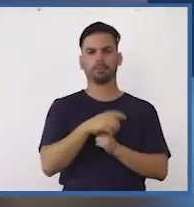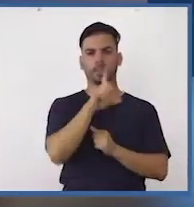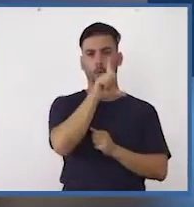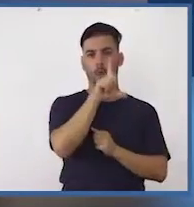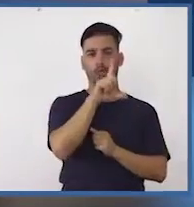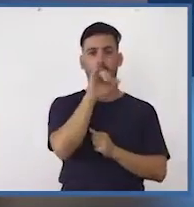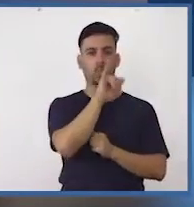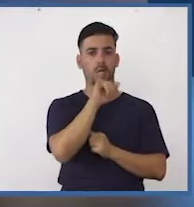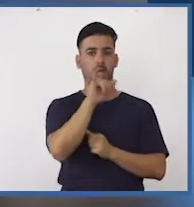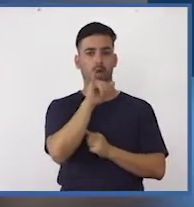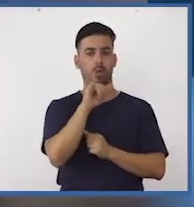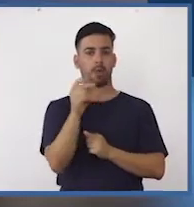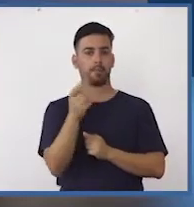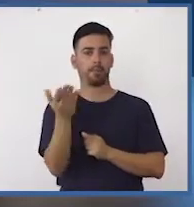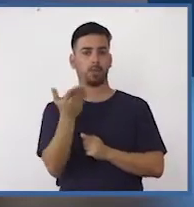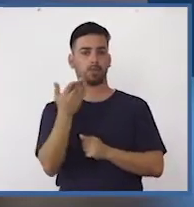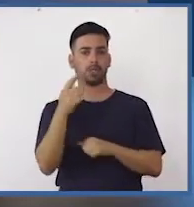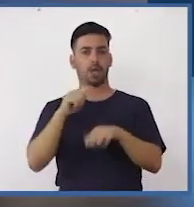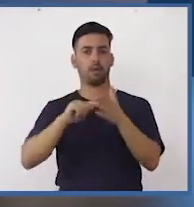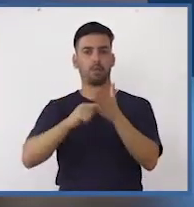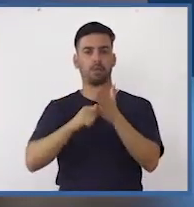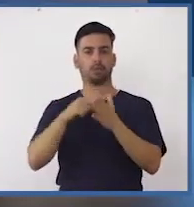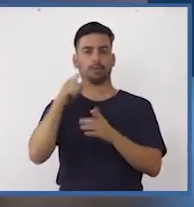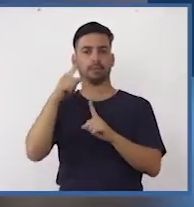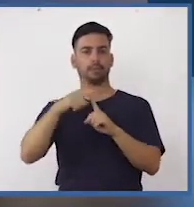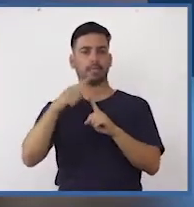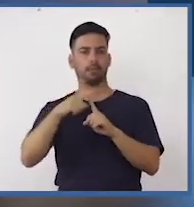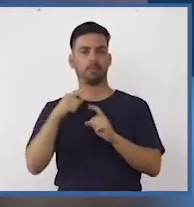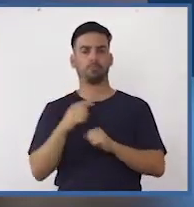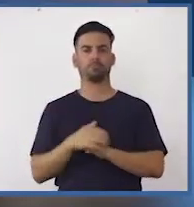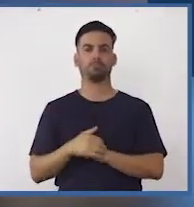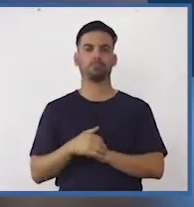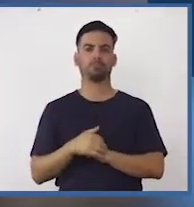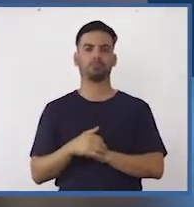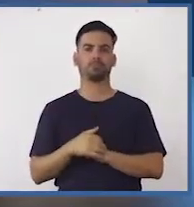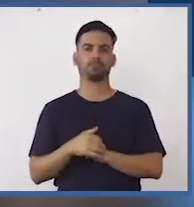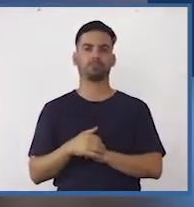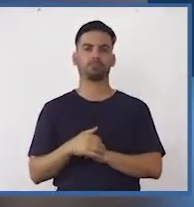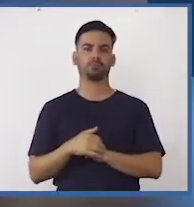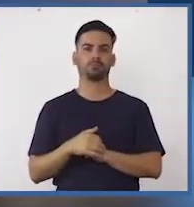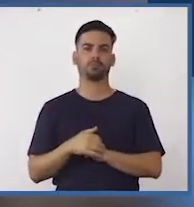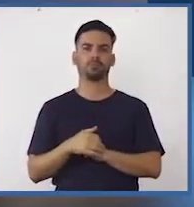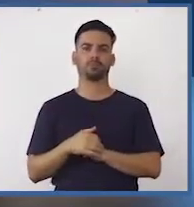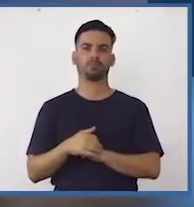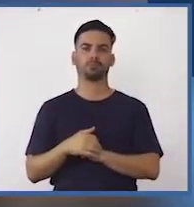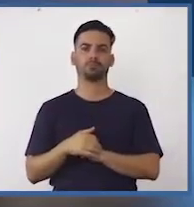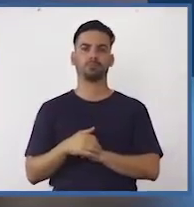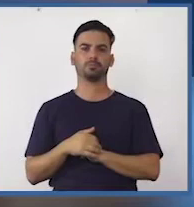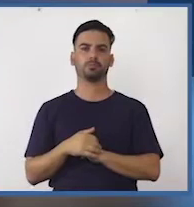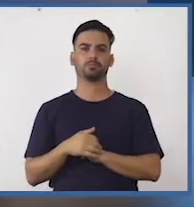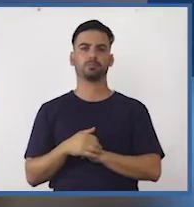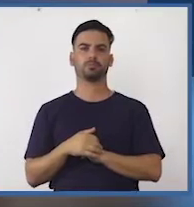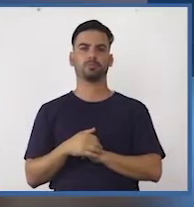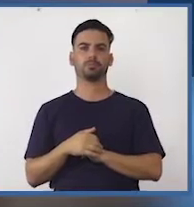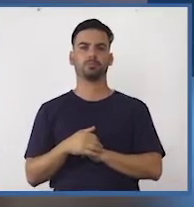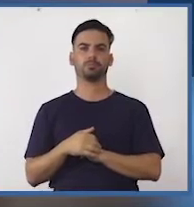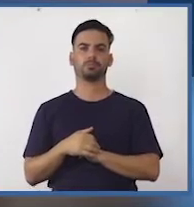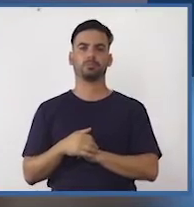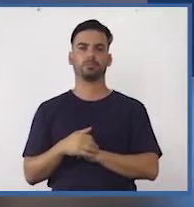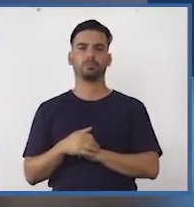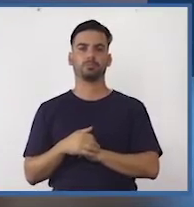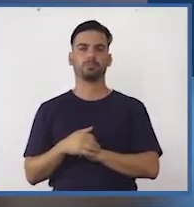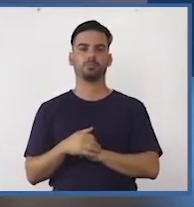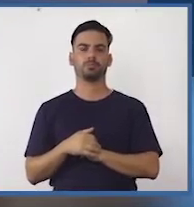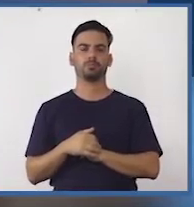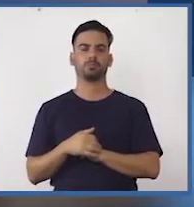la velocidad por el periodo. ¿Y por qué? Vuelvo a recordar entonces que longitud de onda es lambda por el